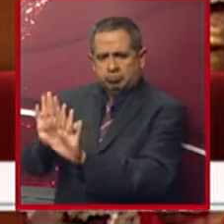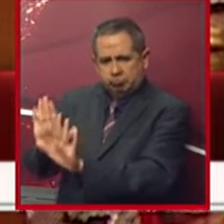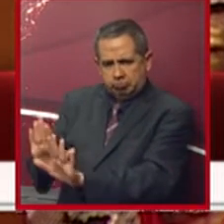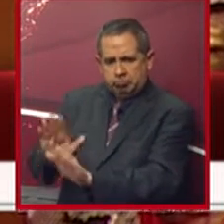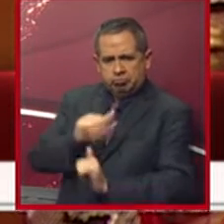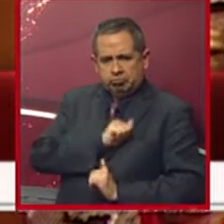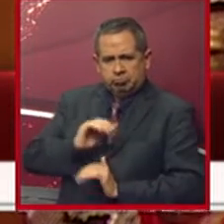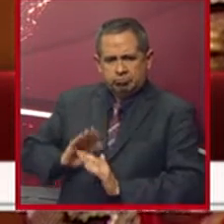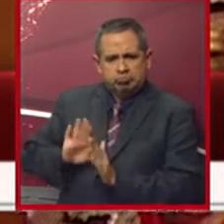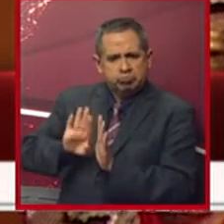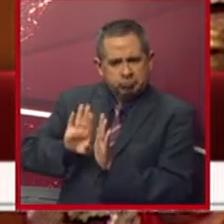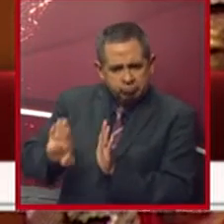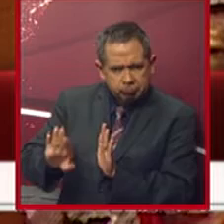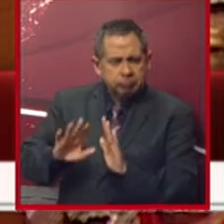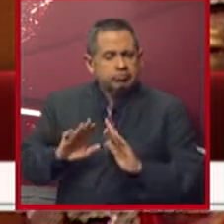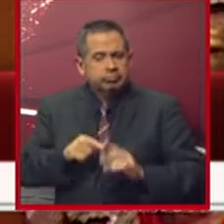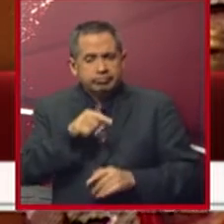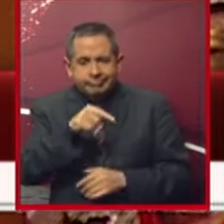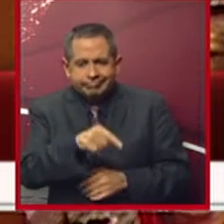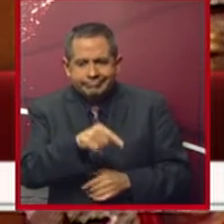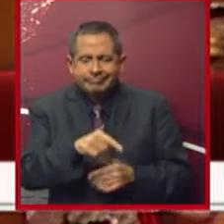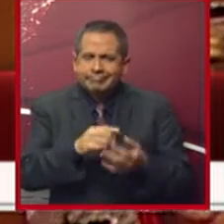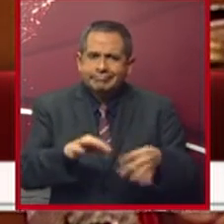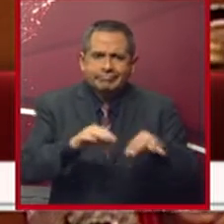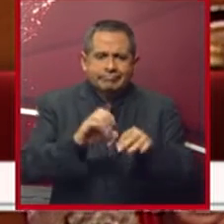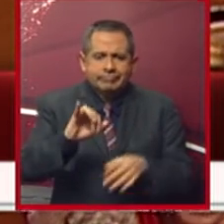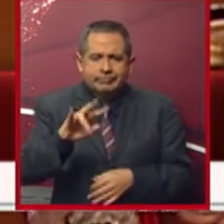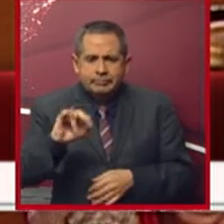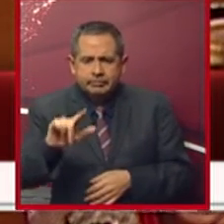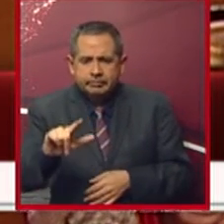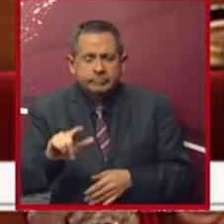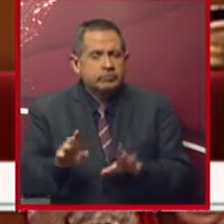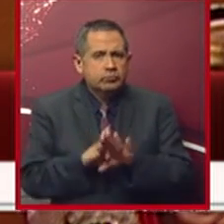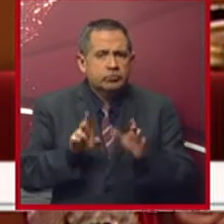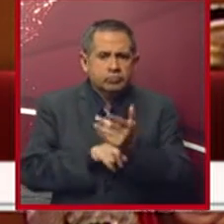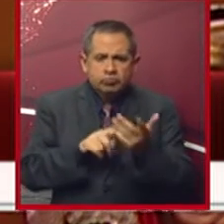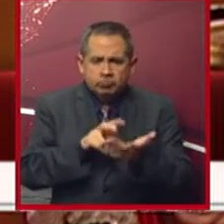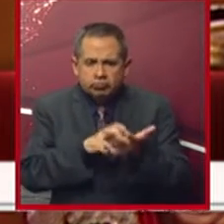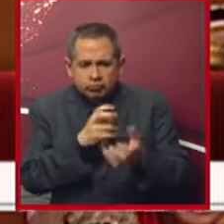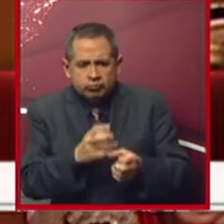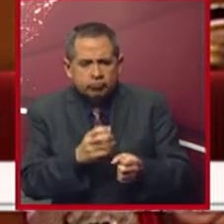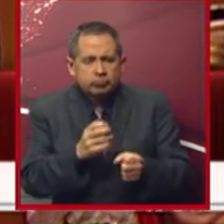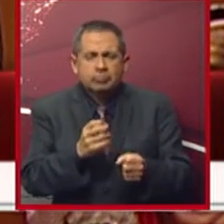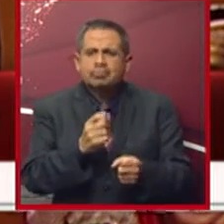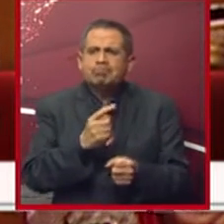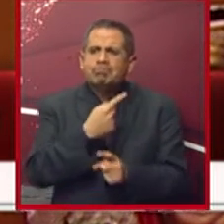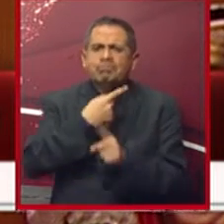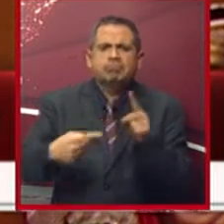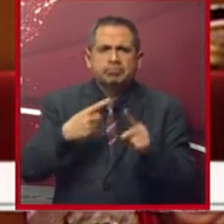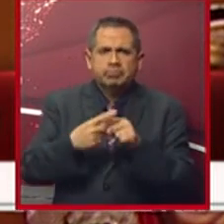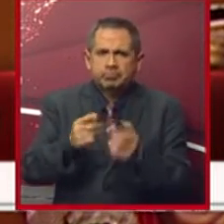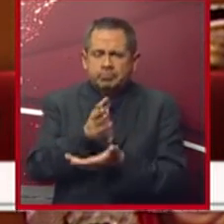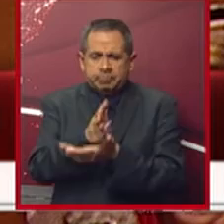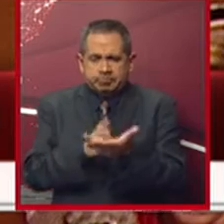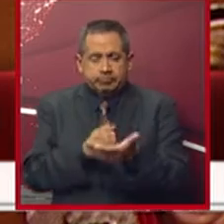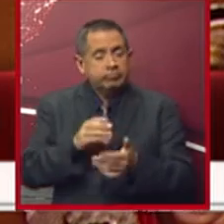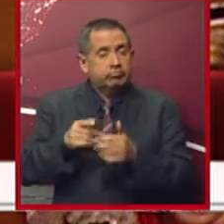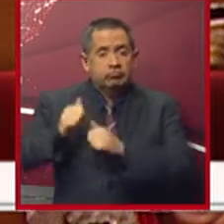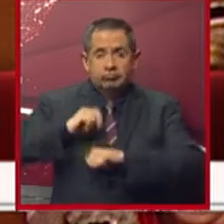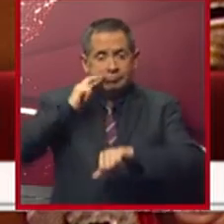propias. Eventualmente, esta estrategia podría implicar la creación de una fuerza de seguridad intermedia de carácter